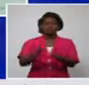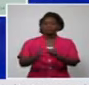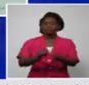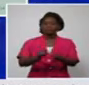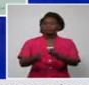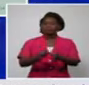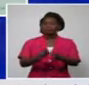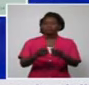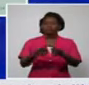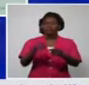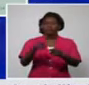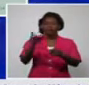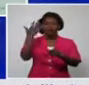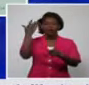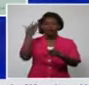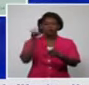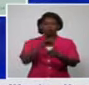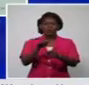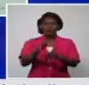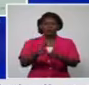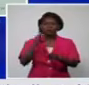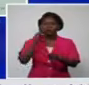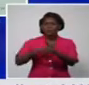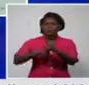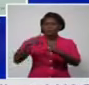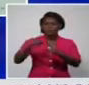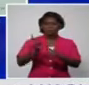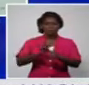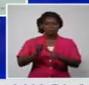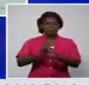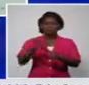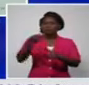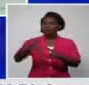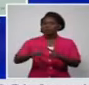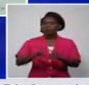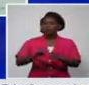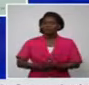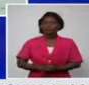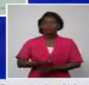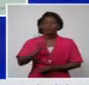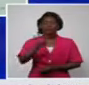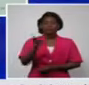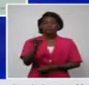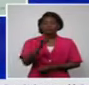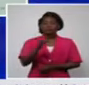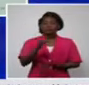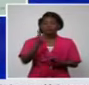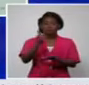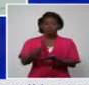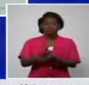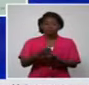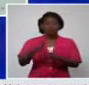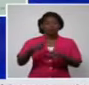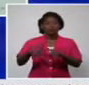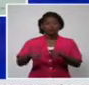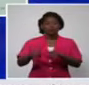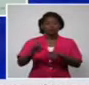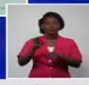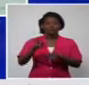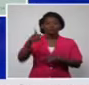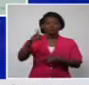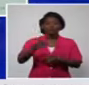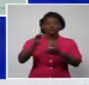tenido una cifra elevada, 4 del municipio Las Tunas y 1 de Jesús Menéndez. En Holguín